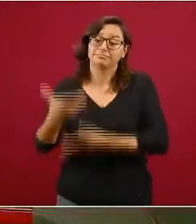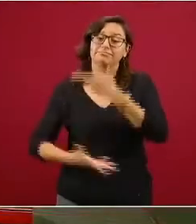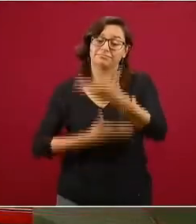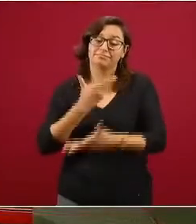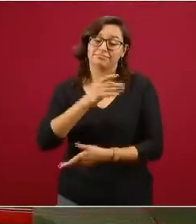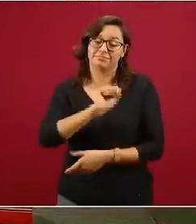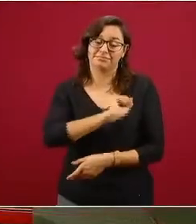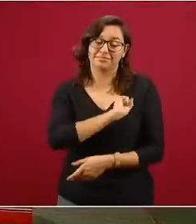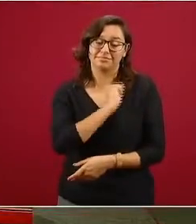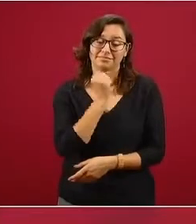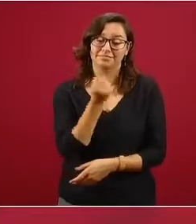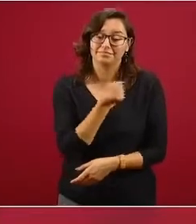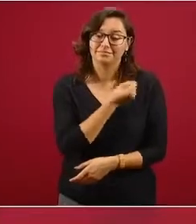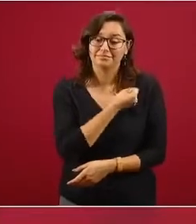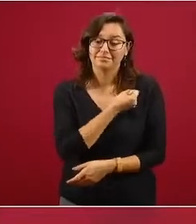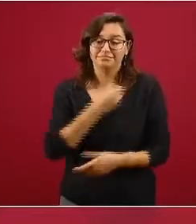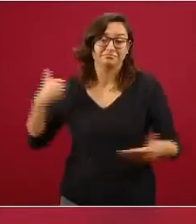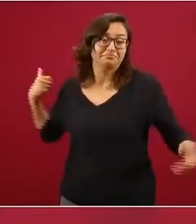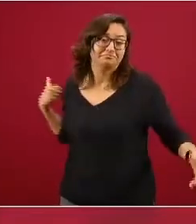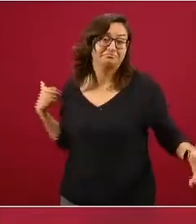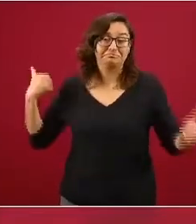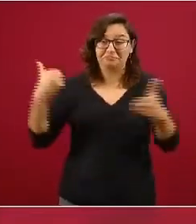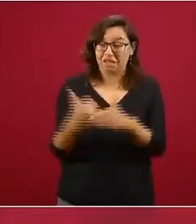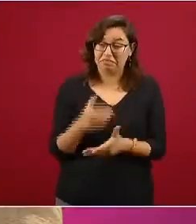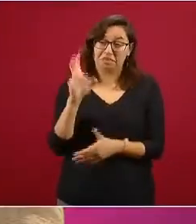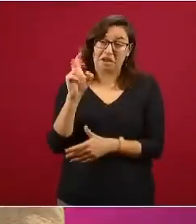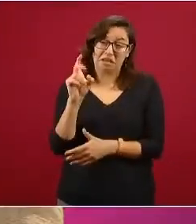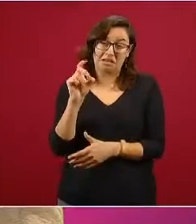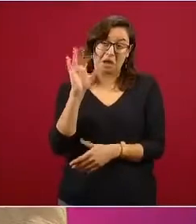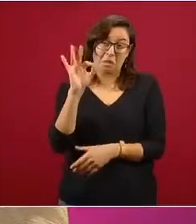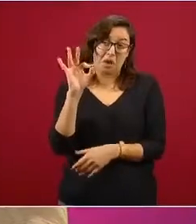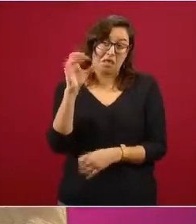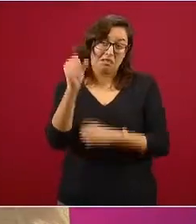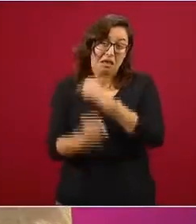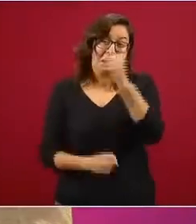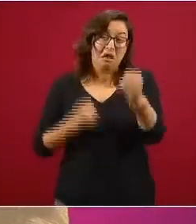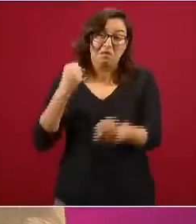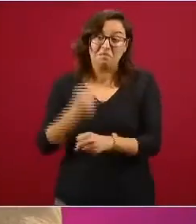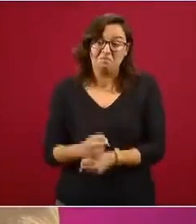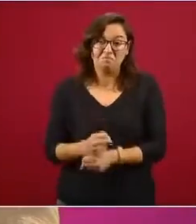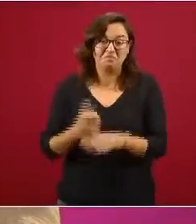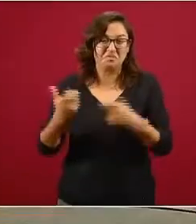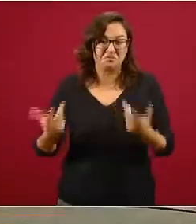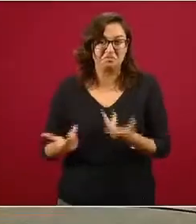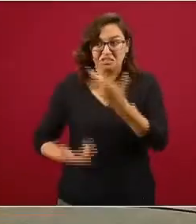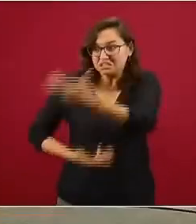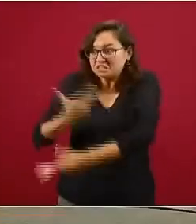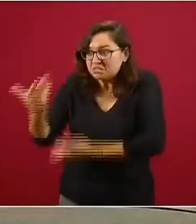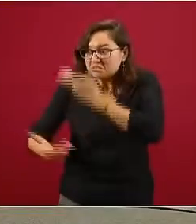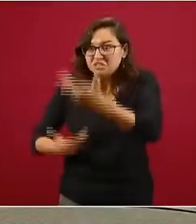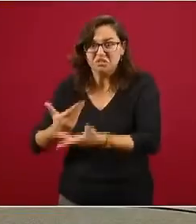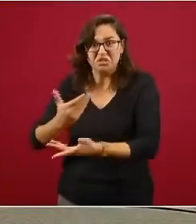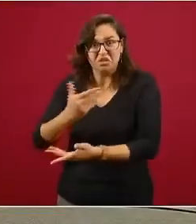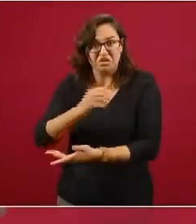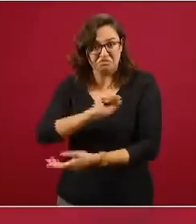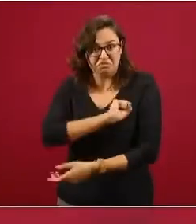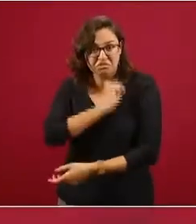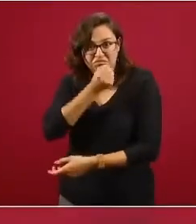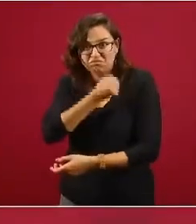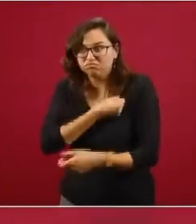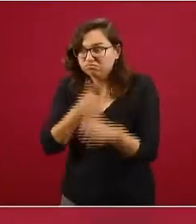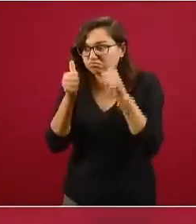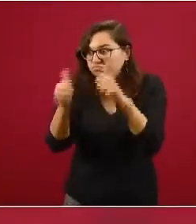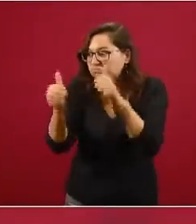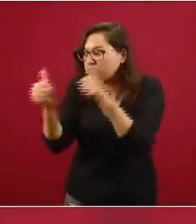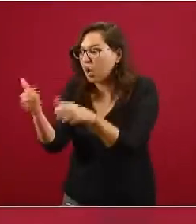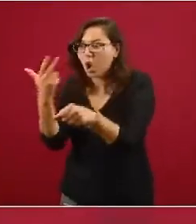salud. A lo largo de 30 o 40 años, en México no crecieron los servicios de salud, los hospitales,